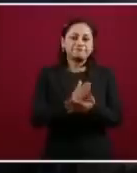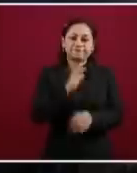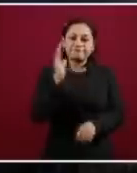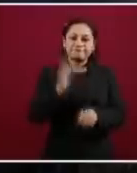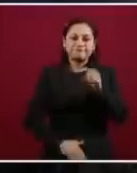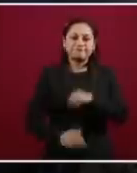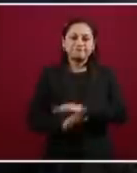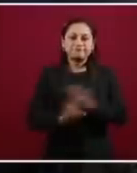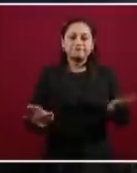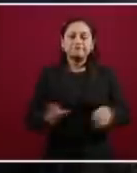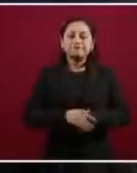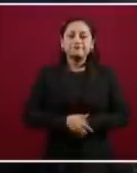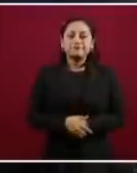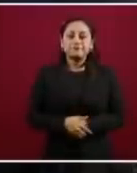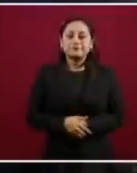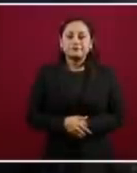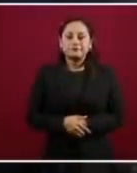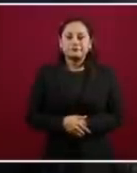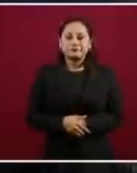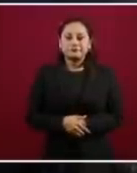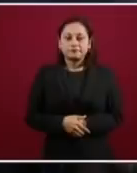Si no es justo,